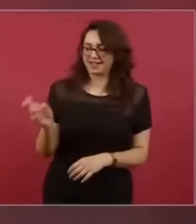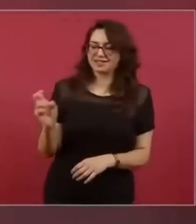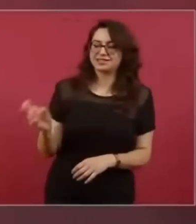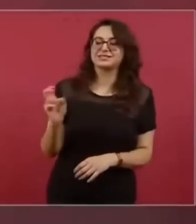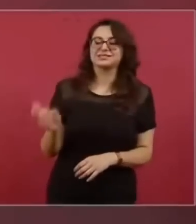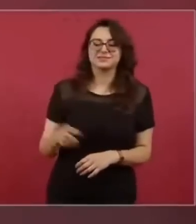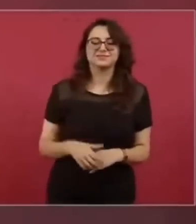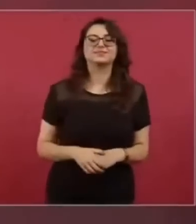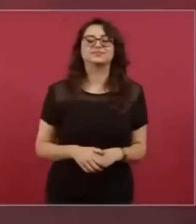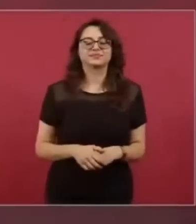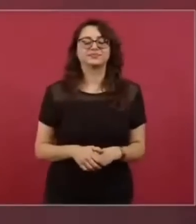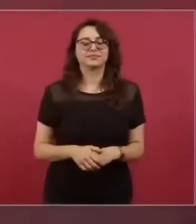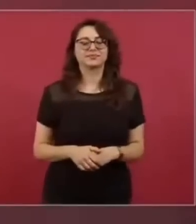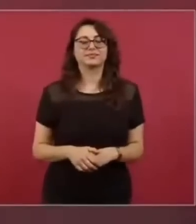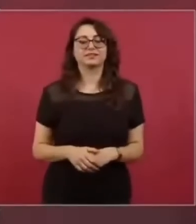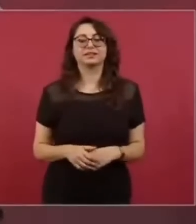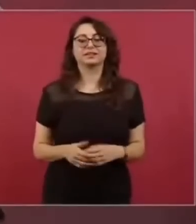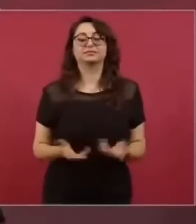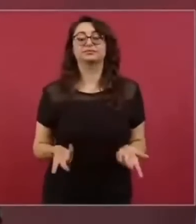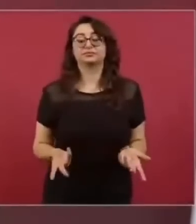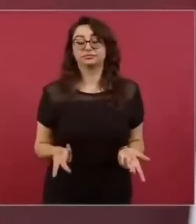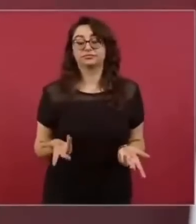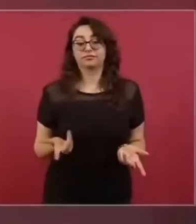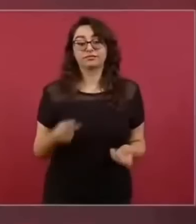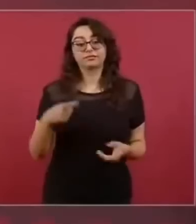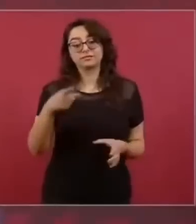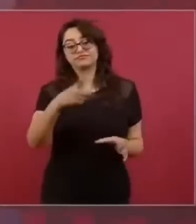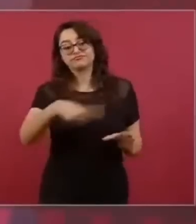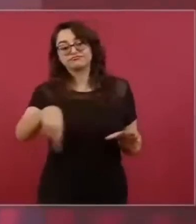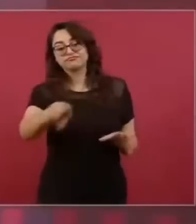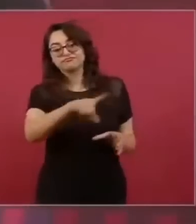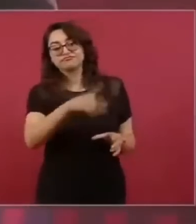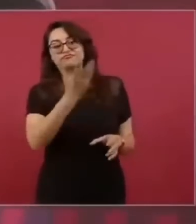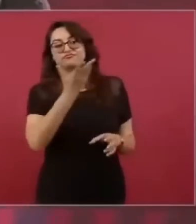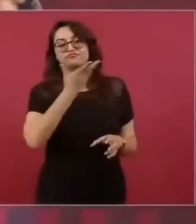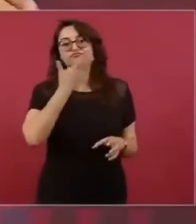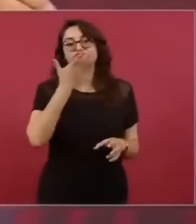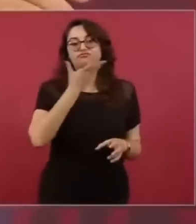que regalaba relojes?